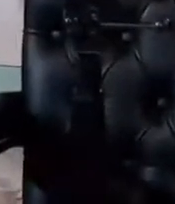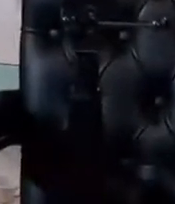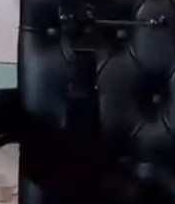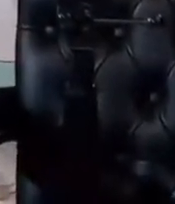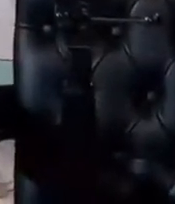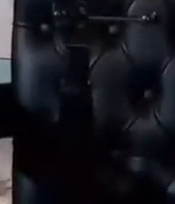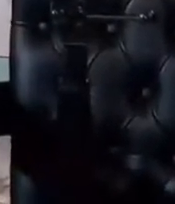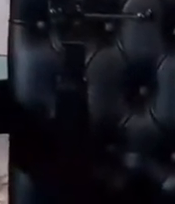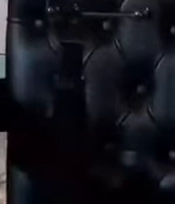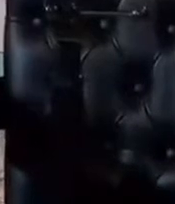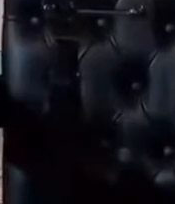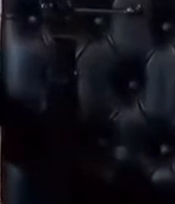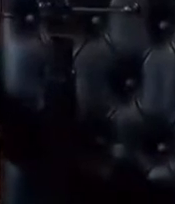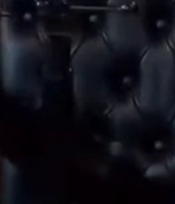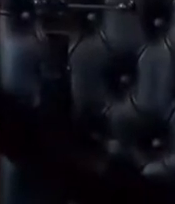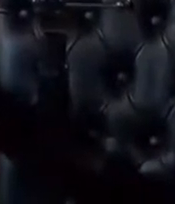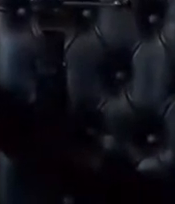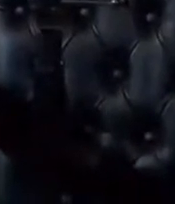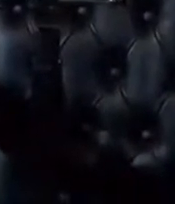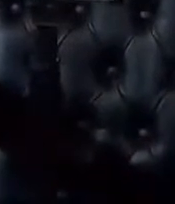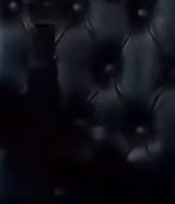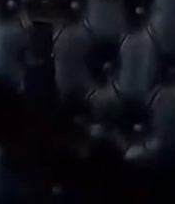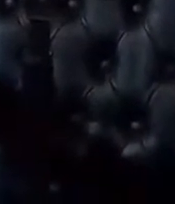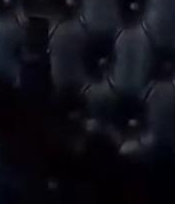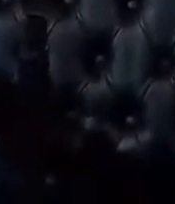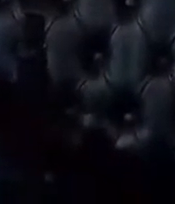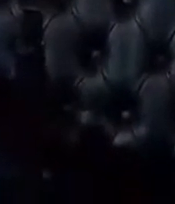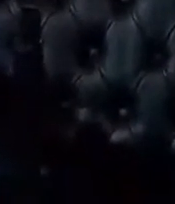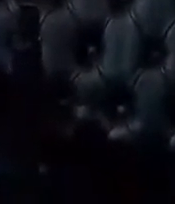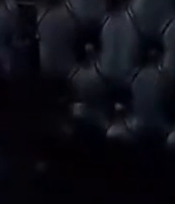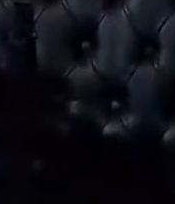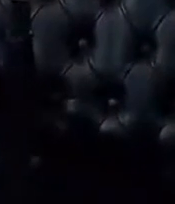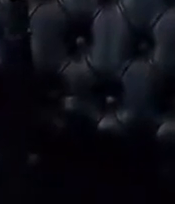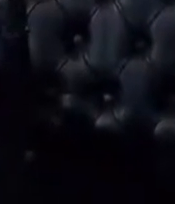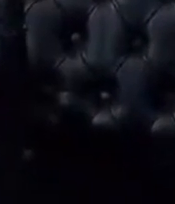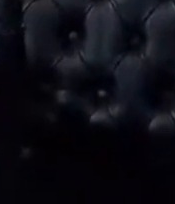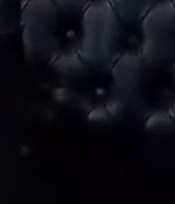horas. Su nombre es un nombre común, como las